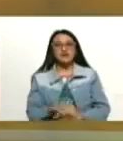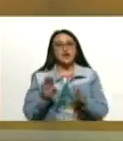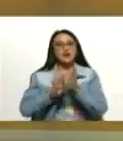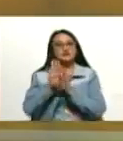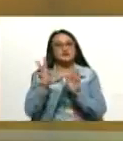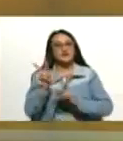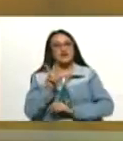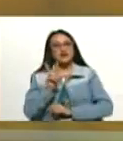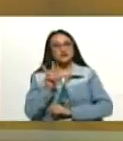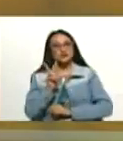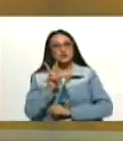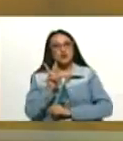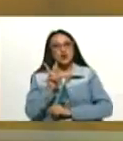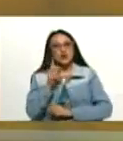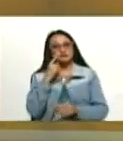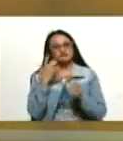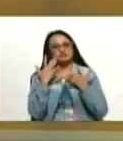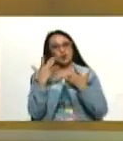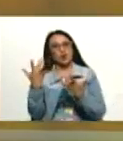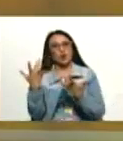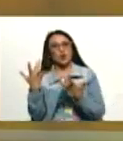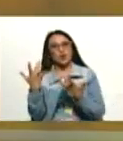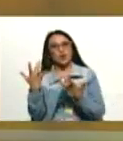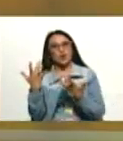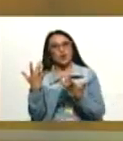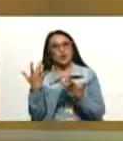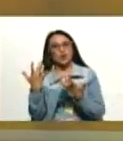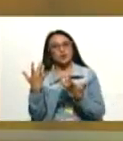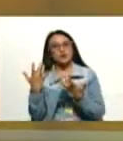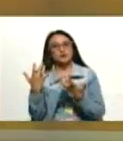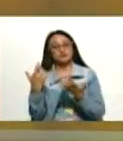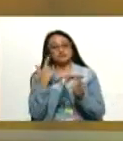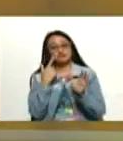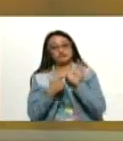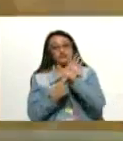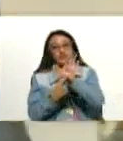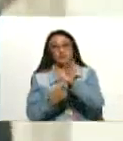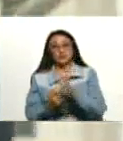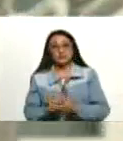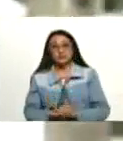avances de Venezuela son más posibles que un avatar veamos